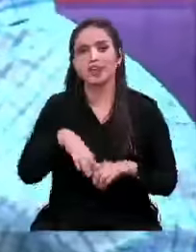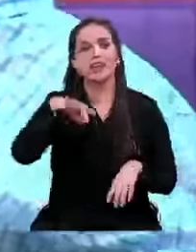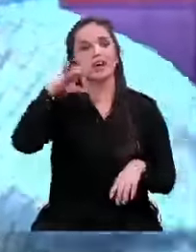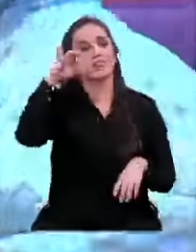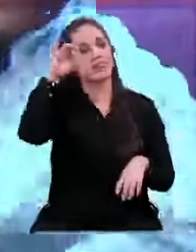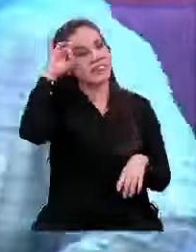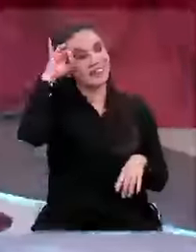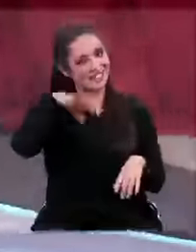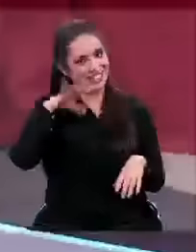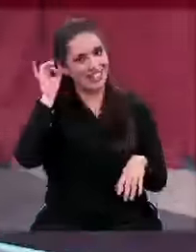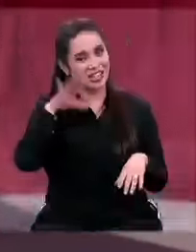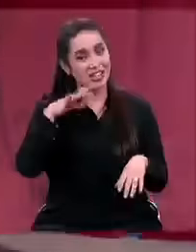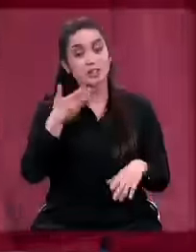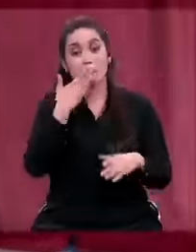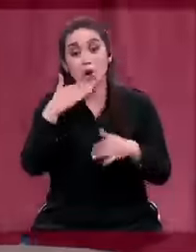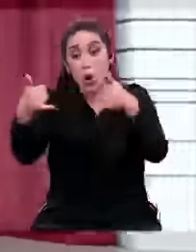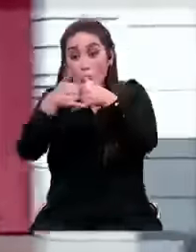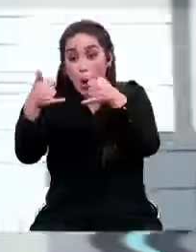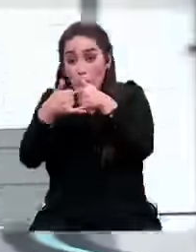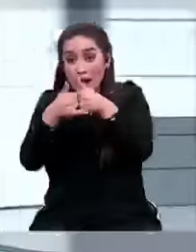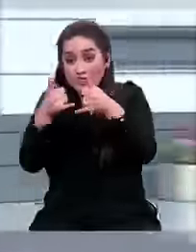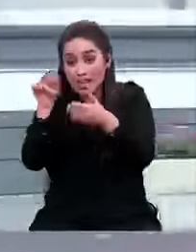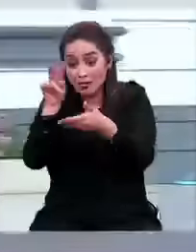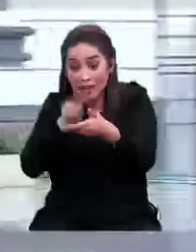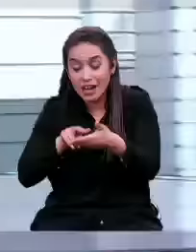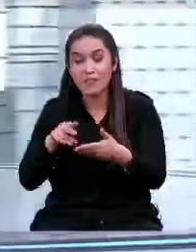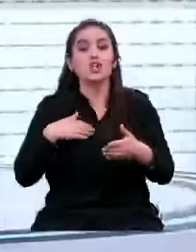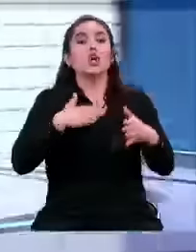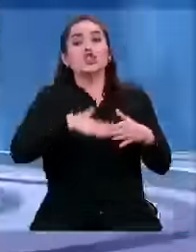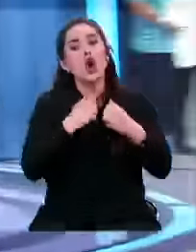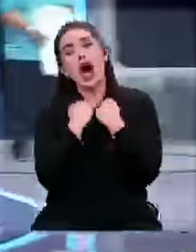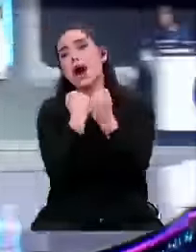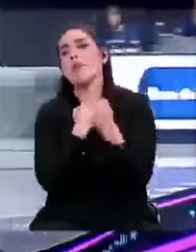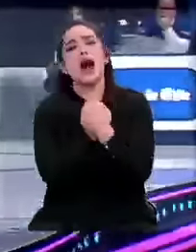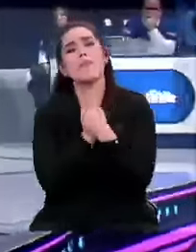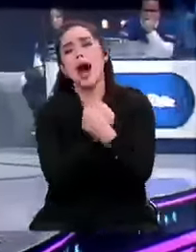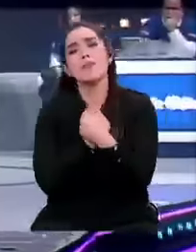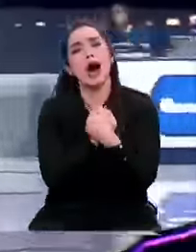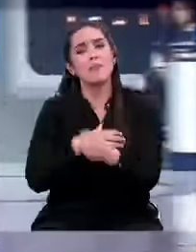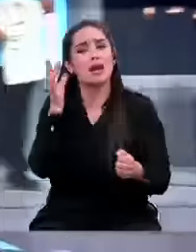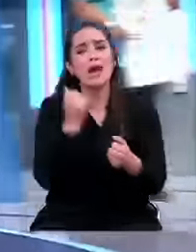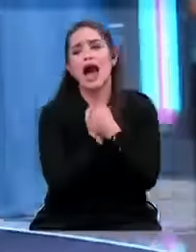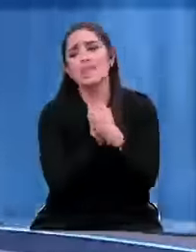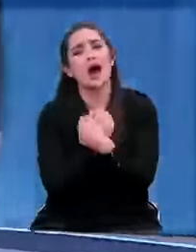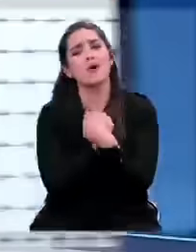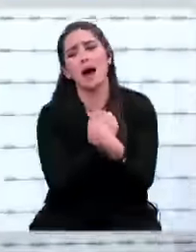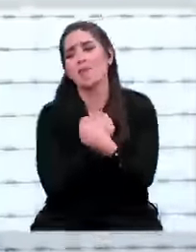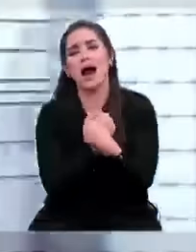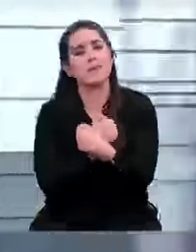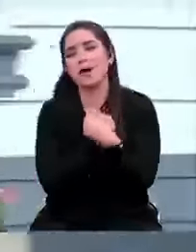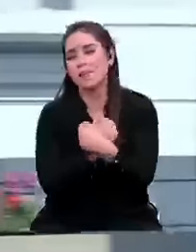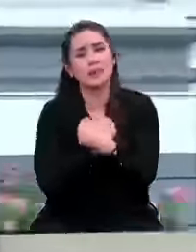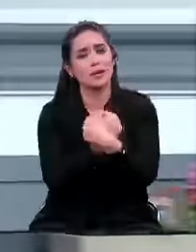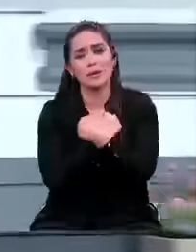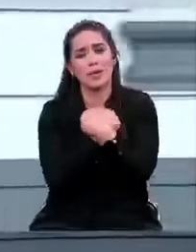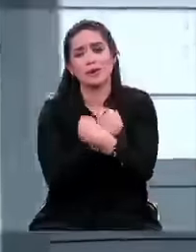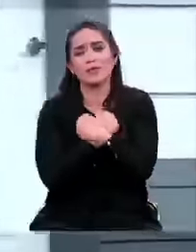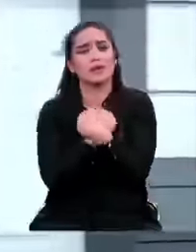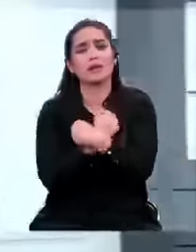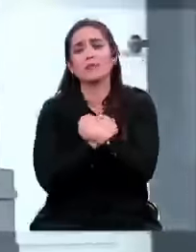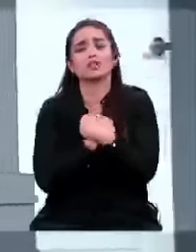su WhatsApp. ¡Yo amo a María José! ¡Yo amo a María José! ¡Oye! ¡Yo amo a María José! ¡Oye! ¡Yo amo a María José! ¡Yo amo a María José! ¡Yo amo a María